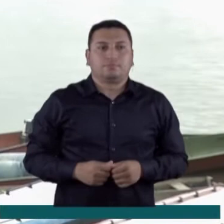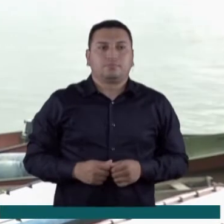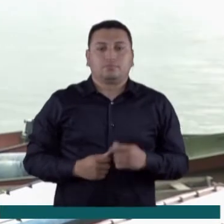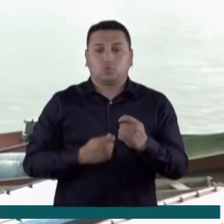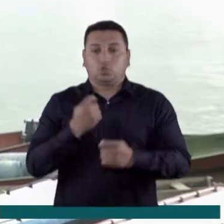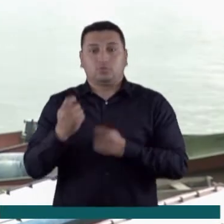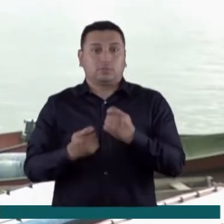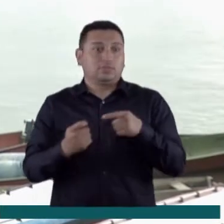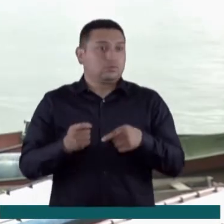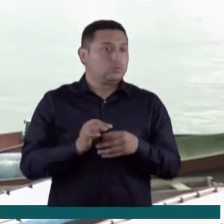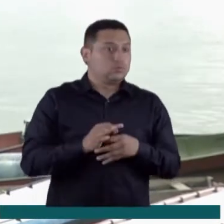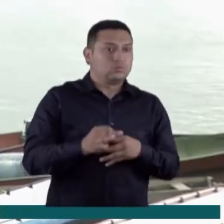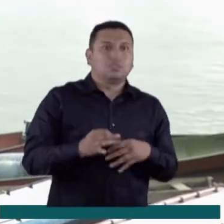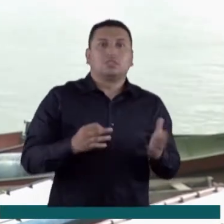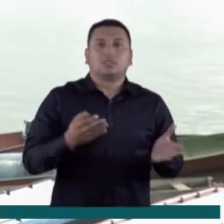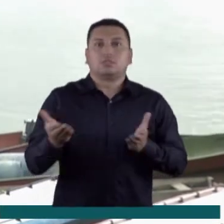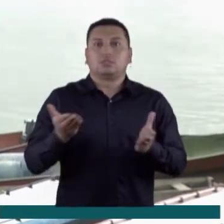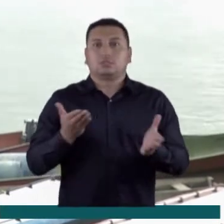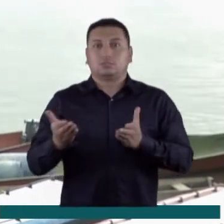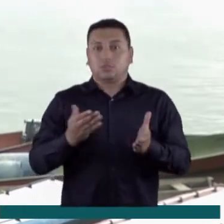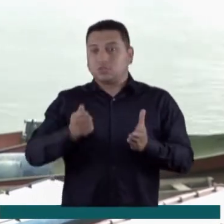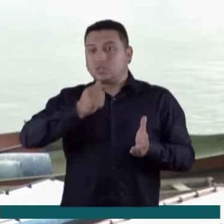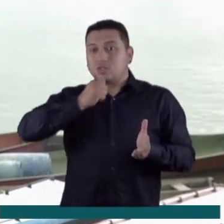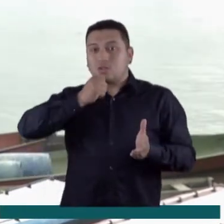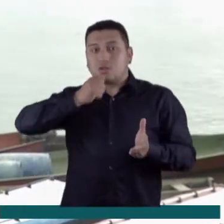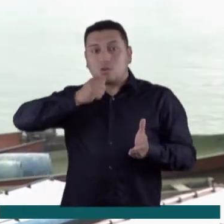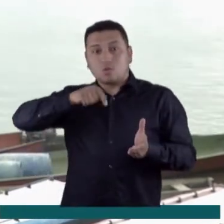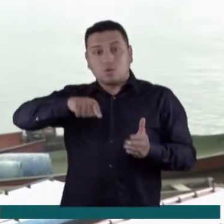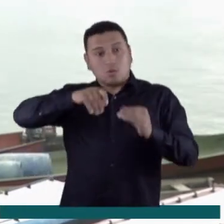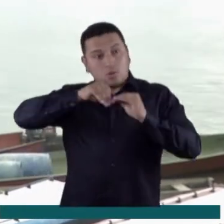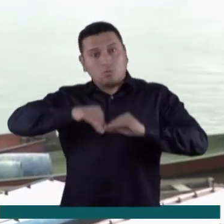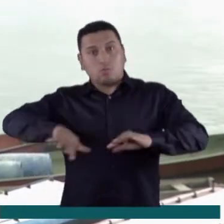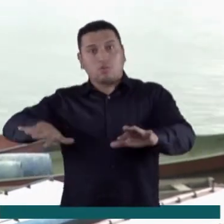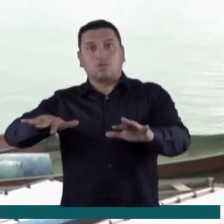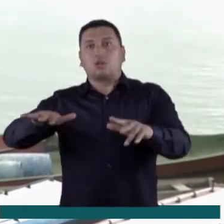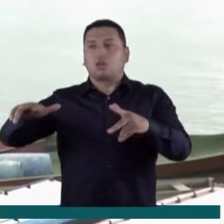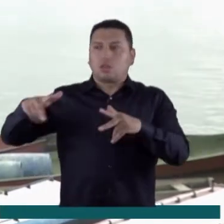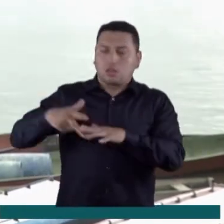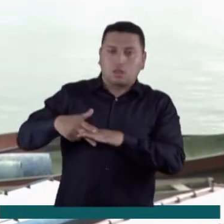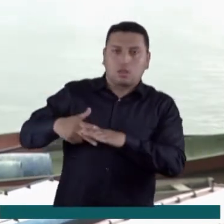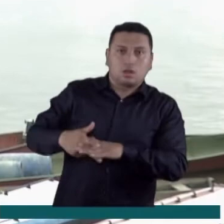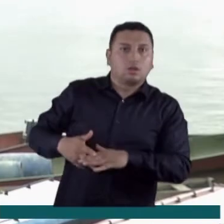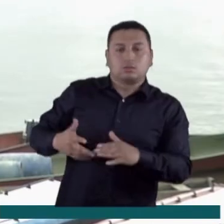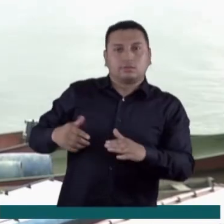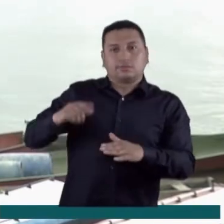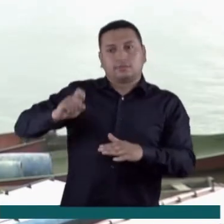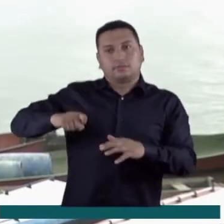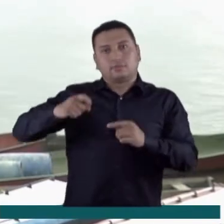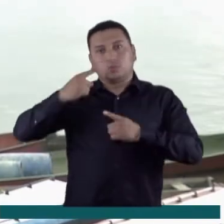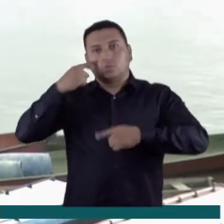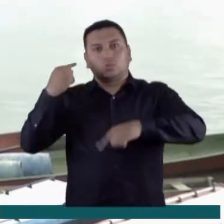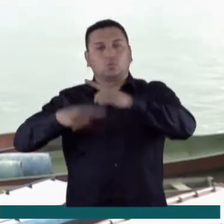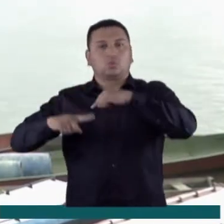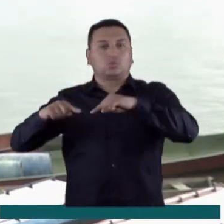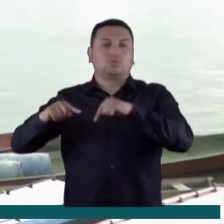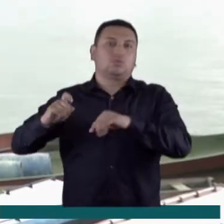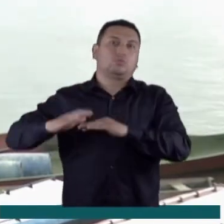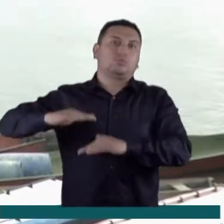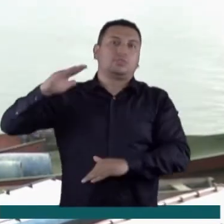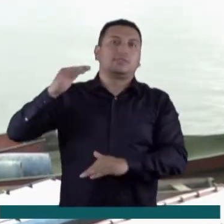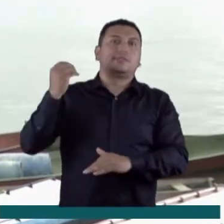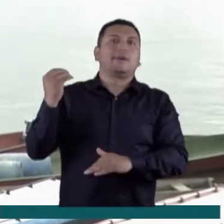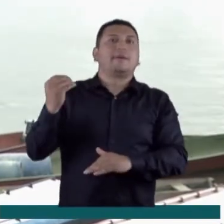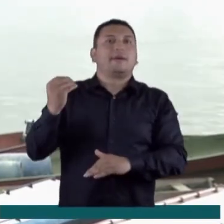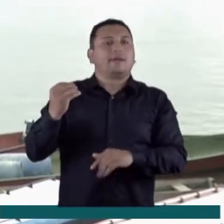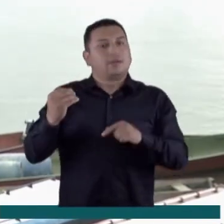comerciantes de este municipio que un servicio de acueducto público sin interrupciones incentivaría un mayor turismo y que de